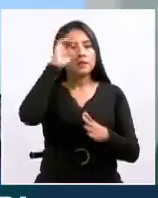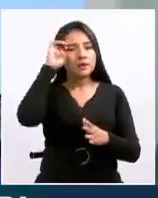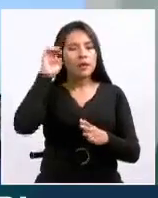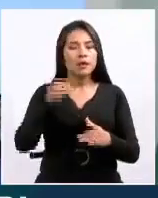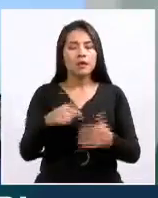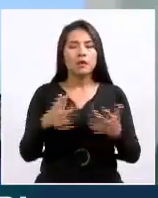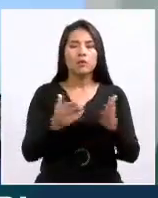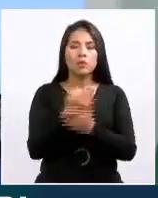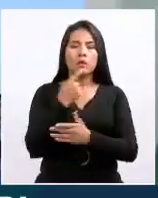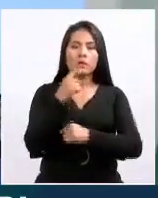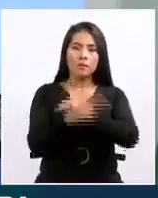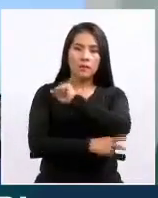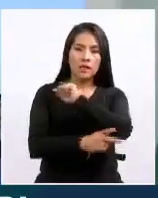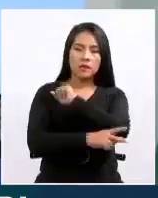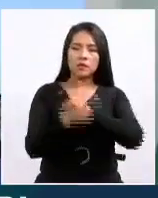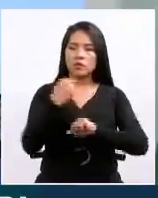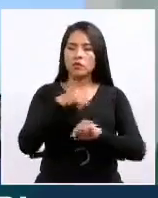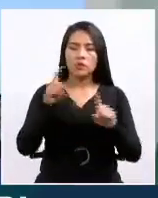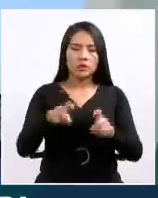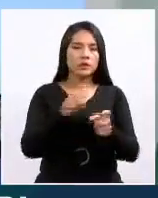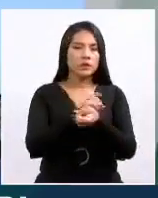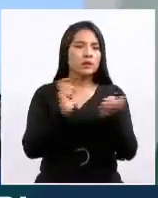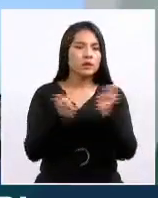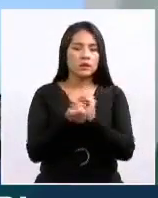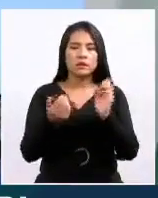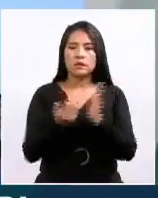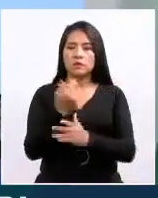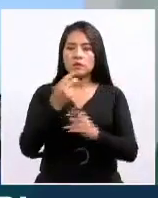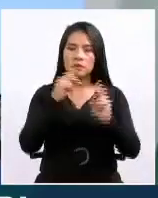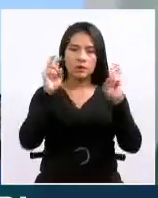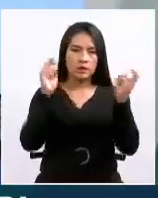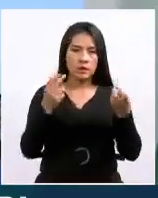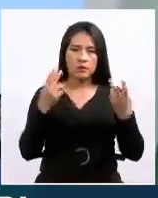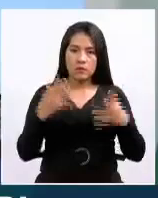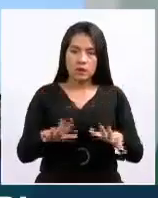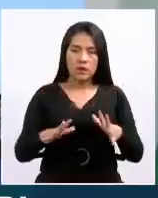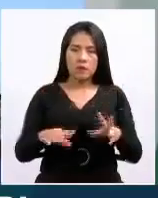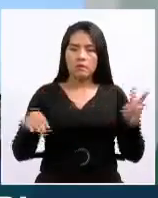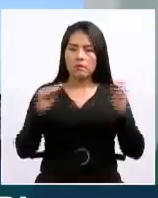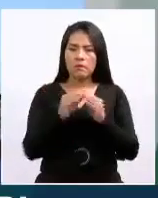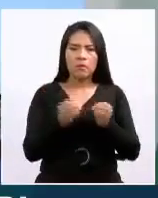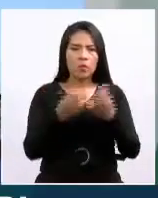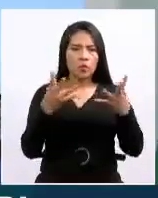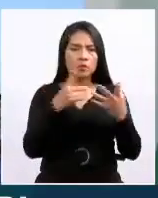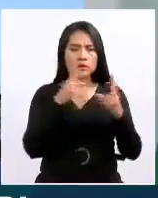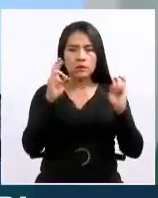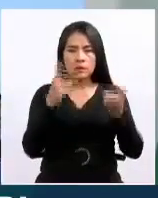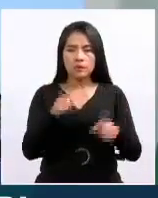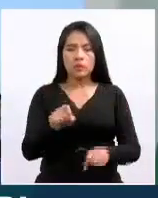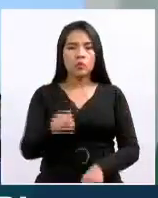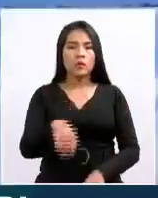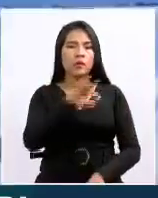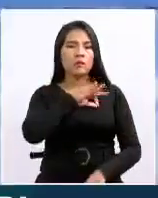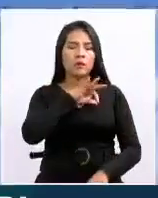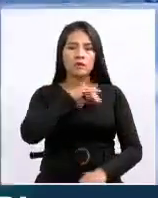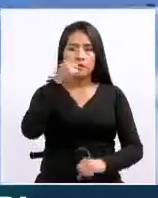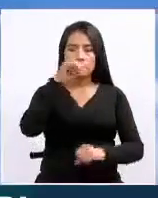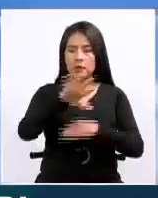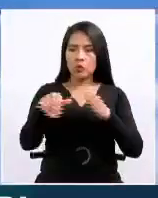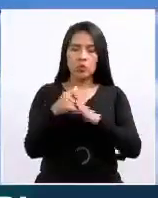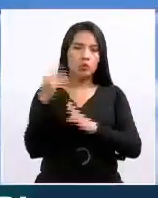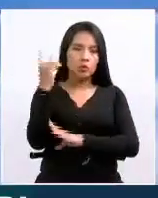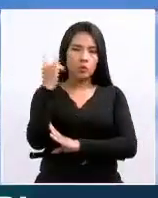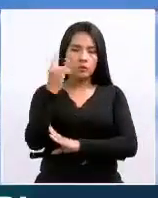debemos precautelar este recurso natural y hacer que la mayor cantidad de los beneficios sean para los bolivianos. Respecto